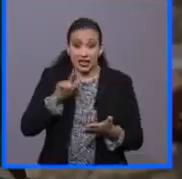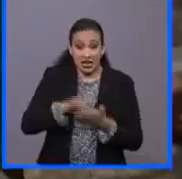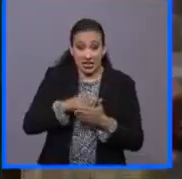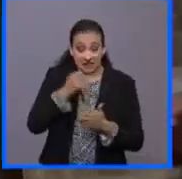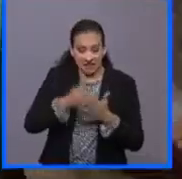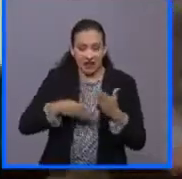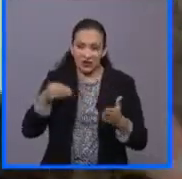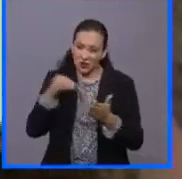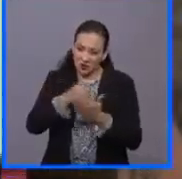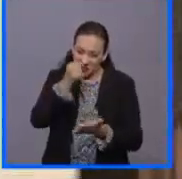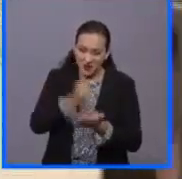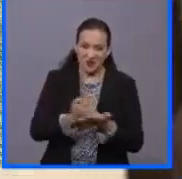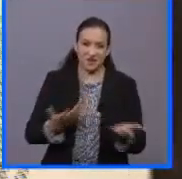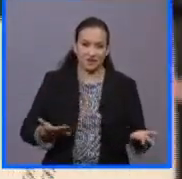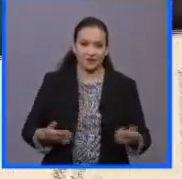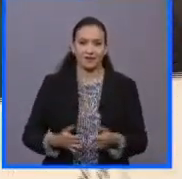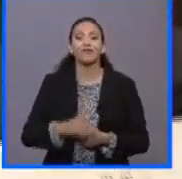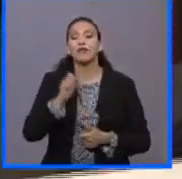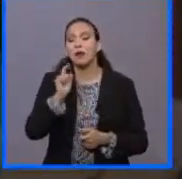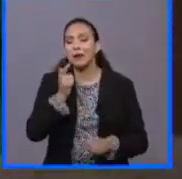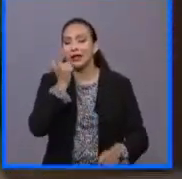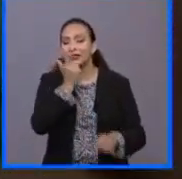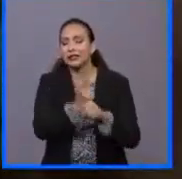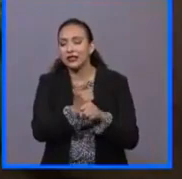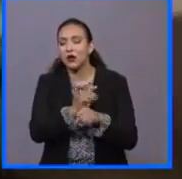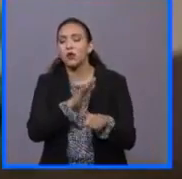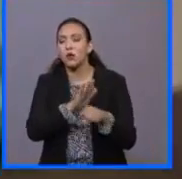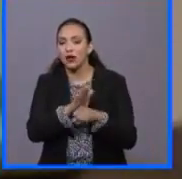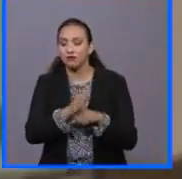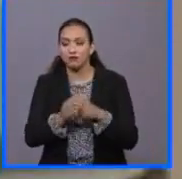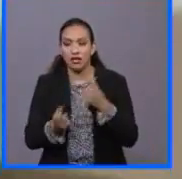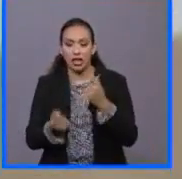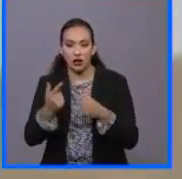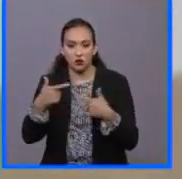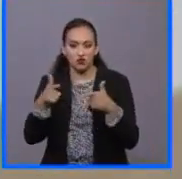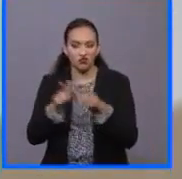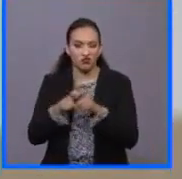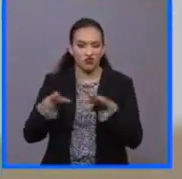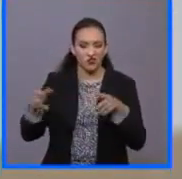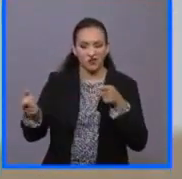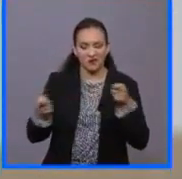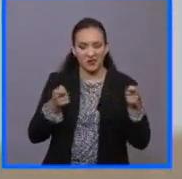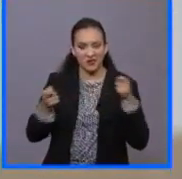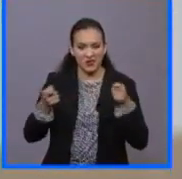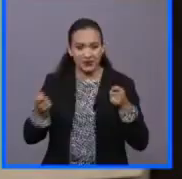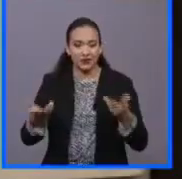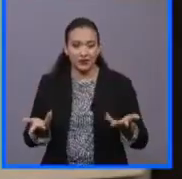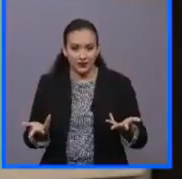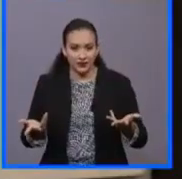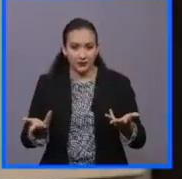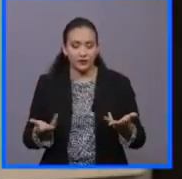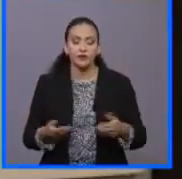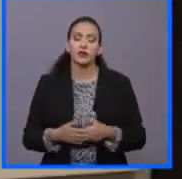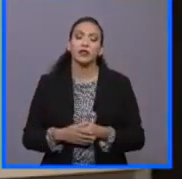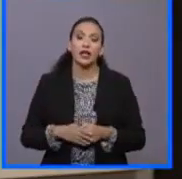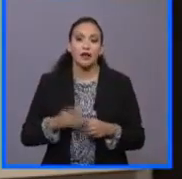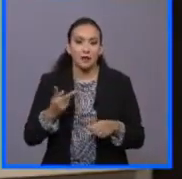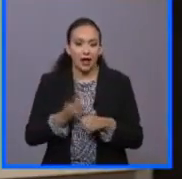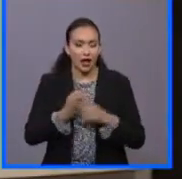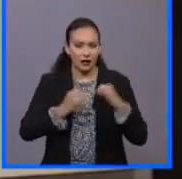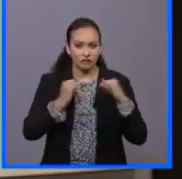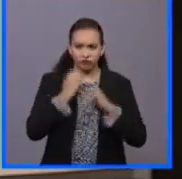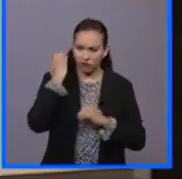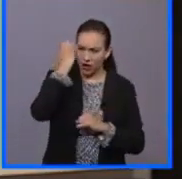normativas. Asimismo, identificaron la politización de órganos técnicos, la debilidad de mecanismos de